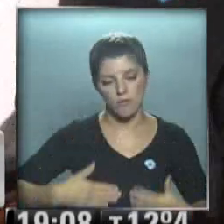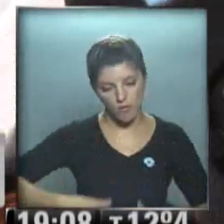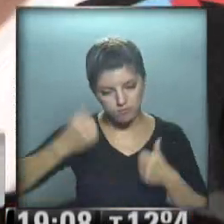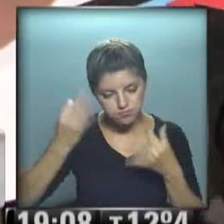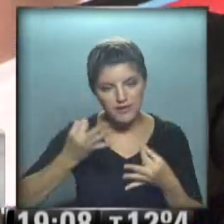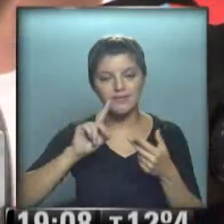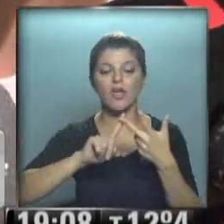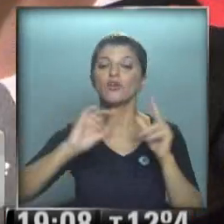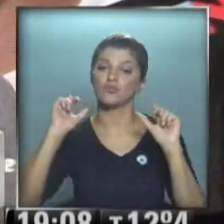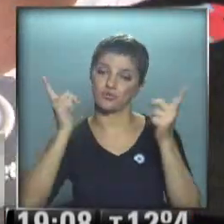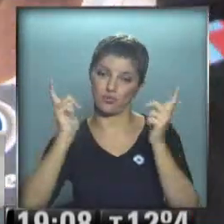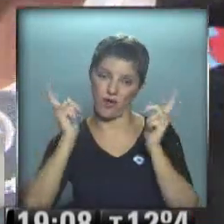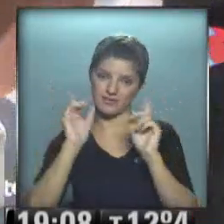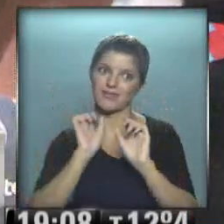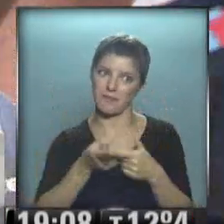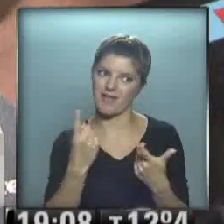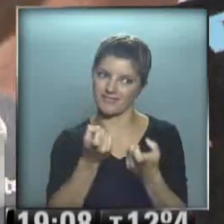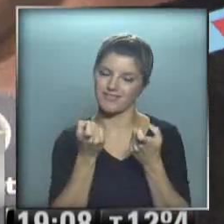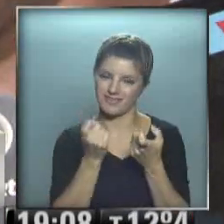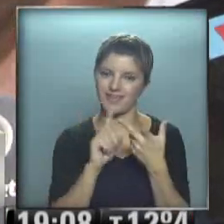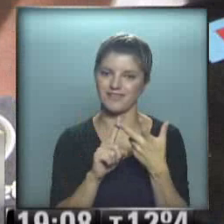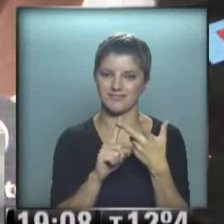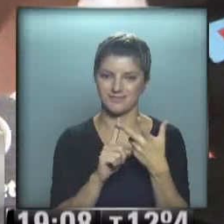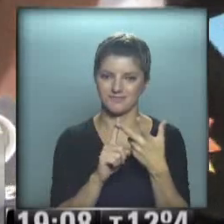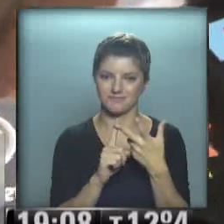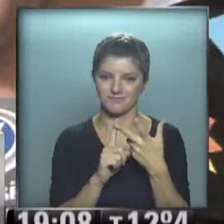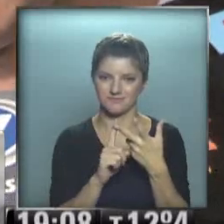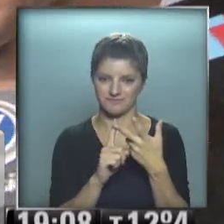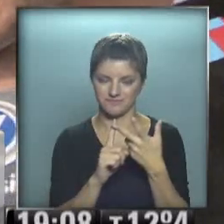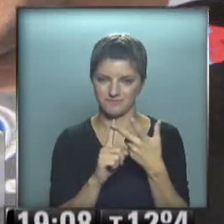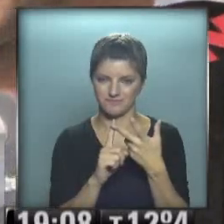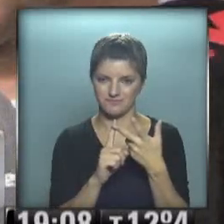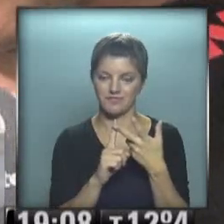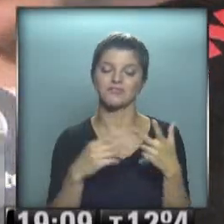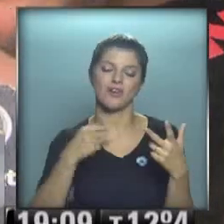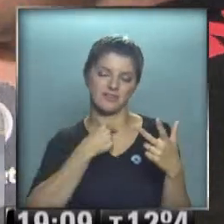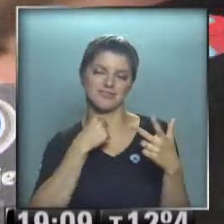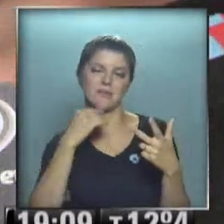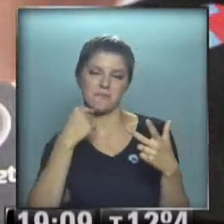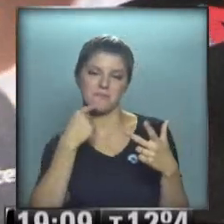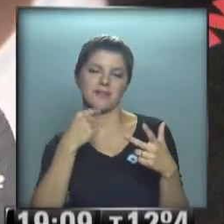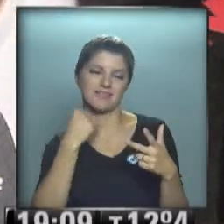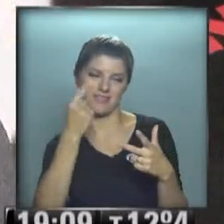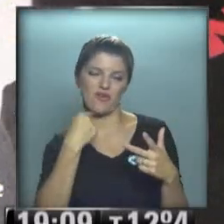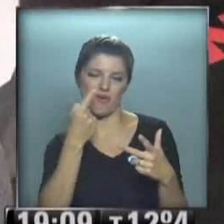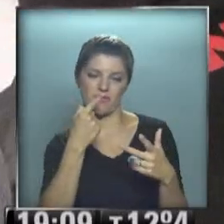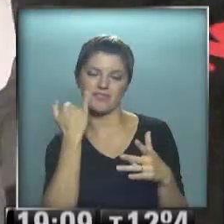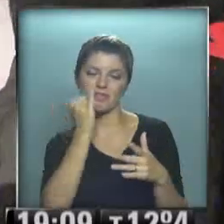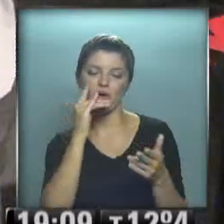poco de suerte, que también hace falta en los Mundiales, en momentos puntuales, suerte, siempre lo dije. Pero como dije recién, creo que